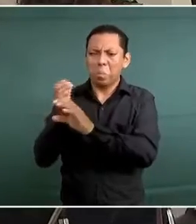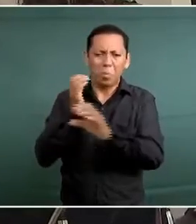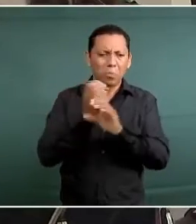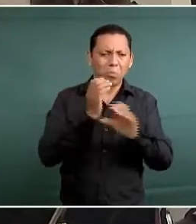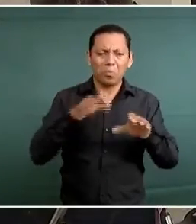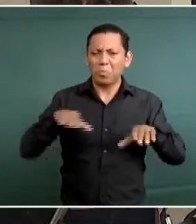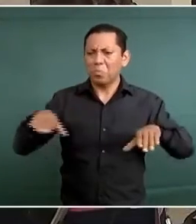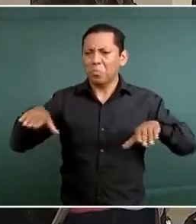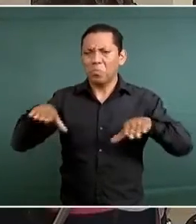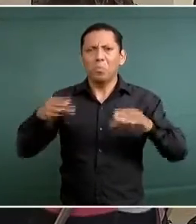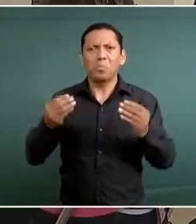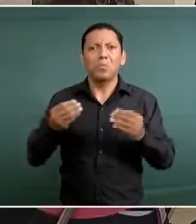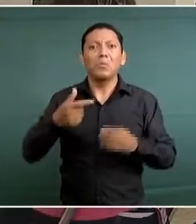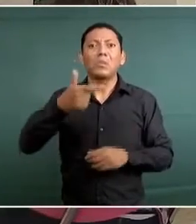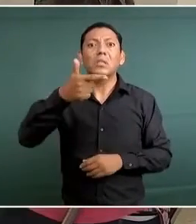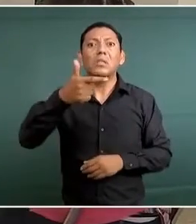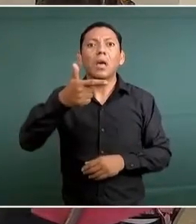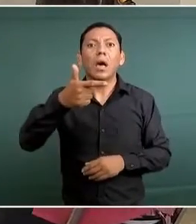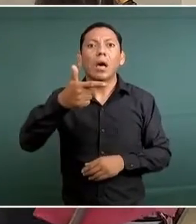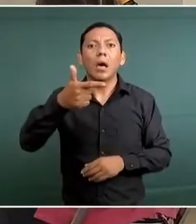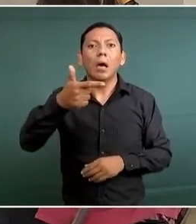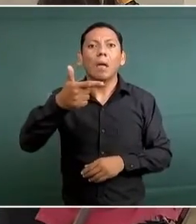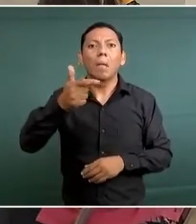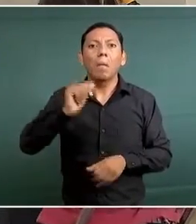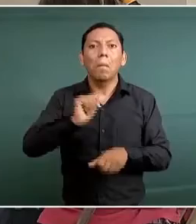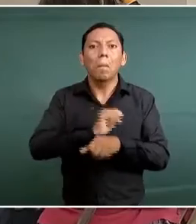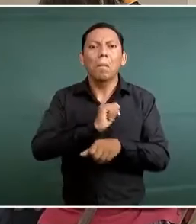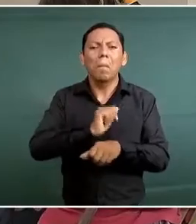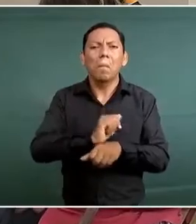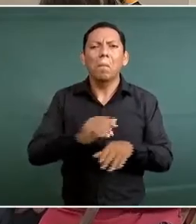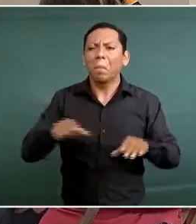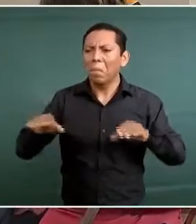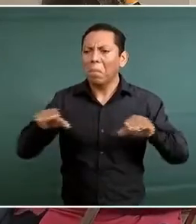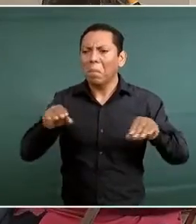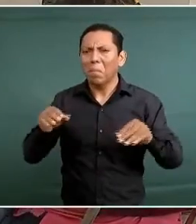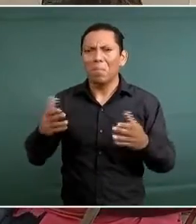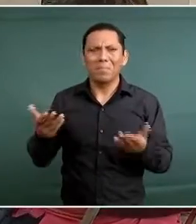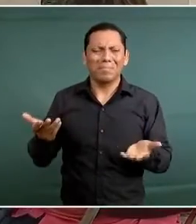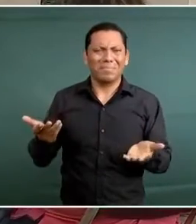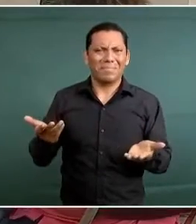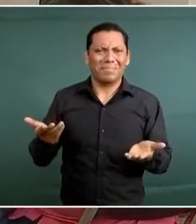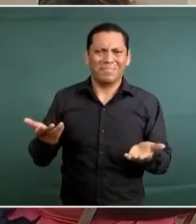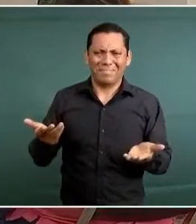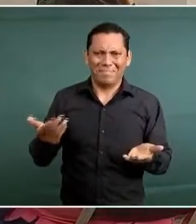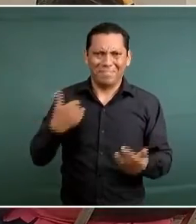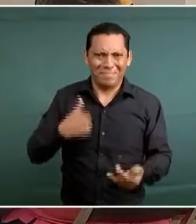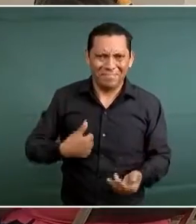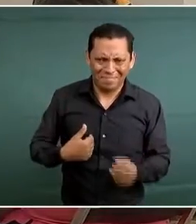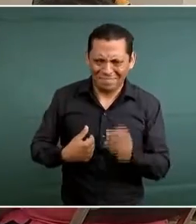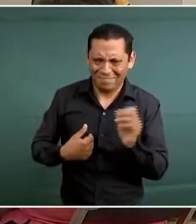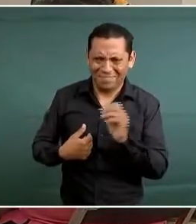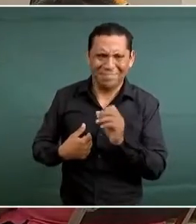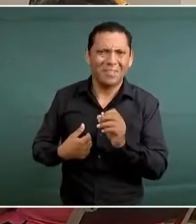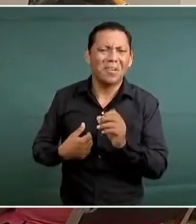siete suburban y resulta que era de una boda de un político